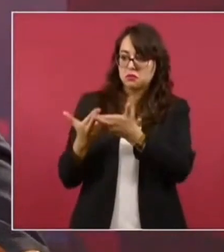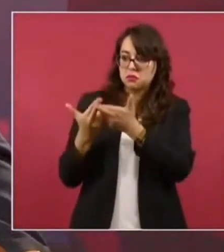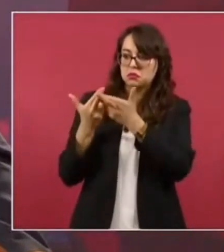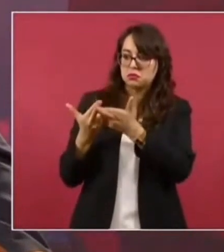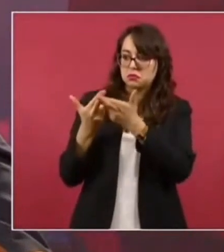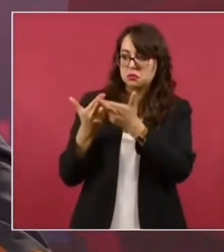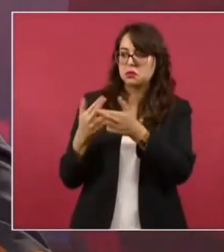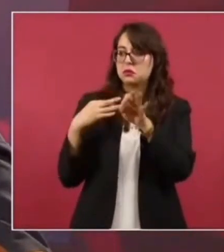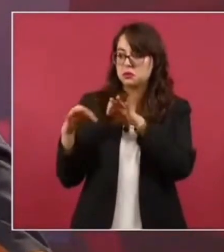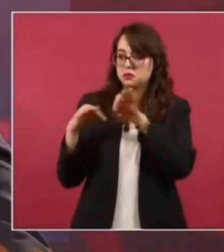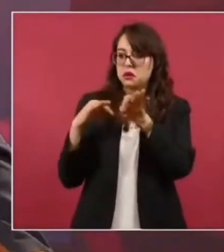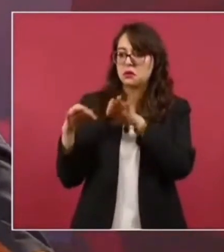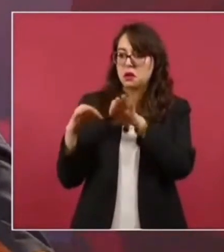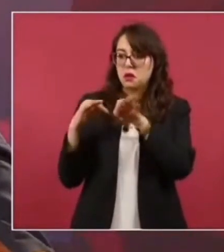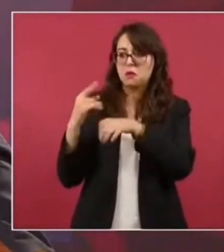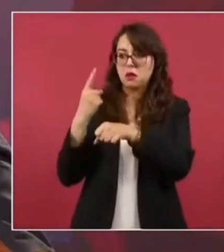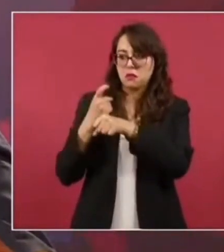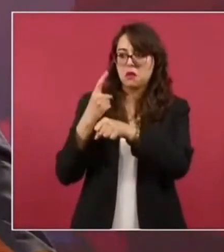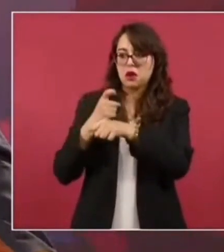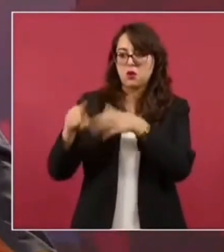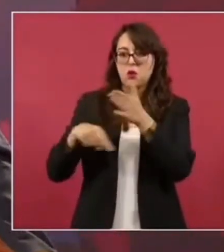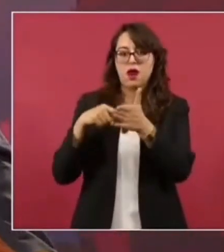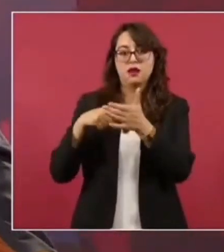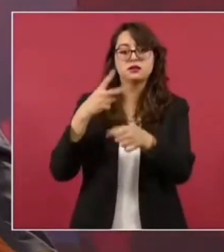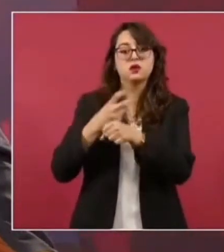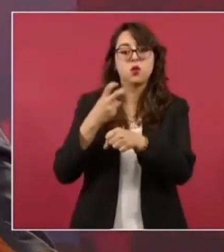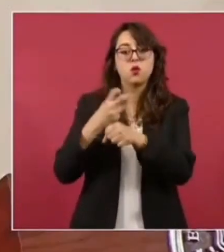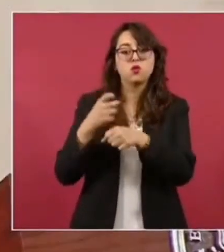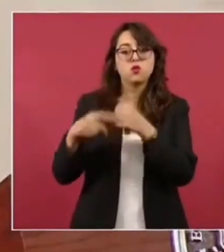Singapur y México.